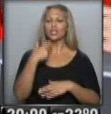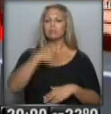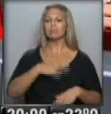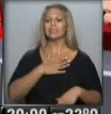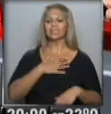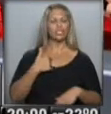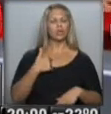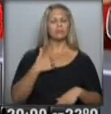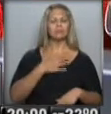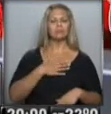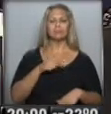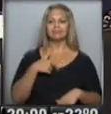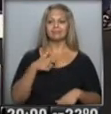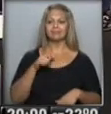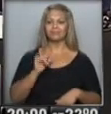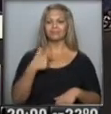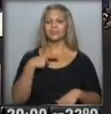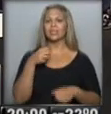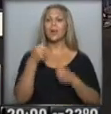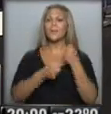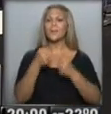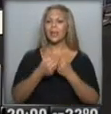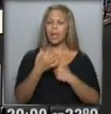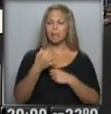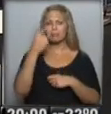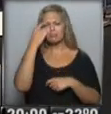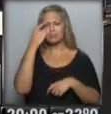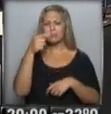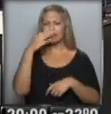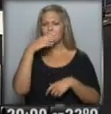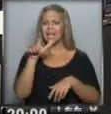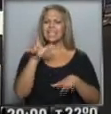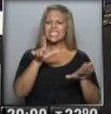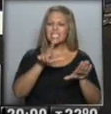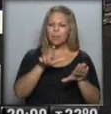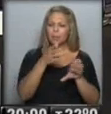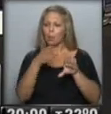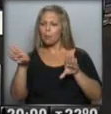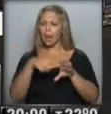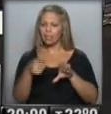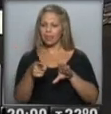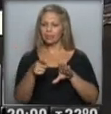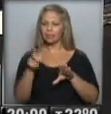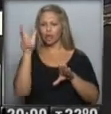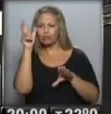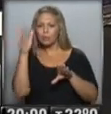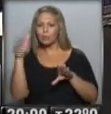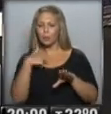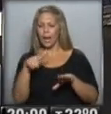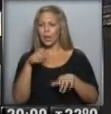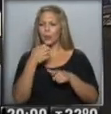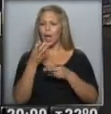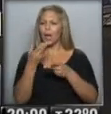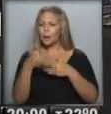hoy es aplastante. Va a ser una pelea que se va a definir del séptimo asalto en adelante, como diría